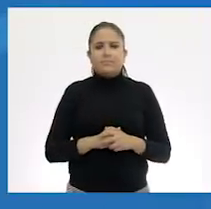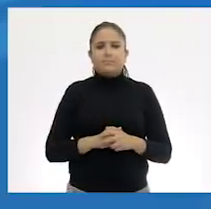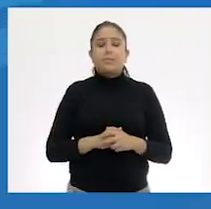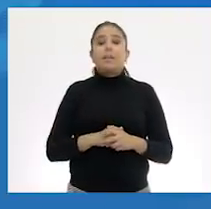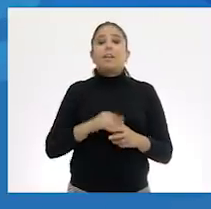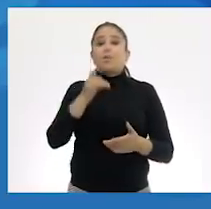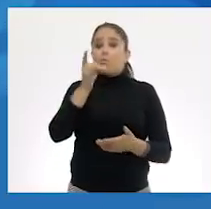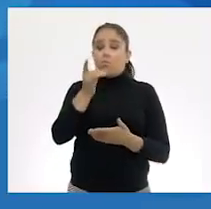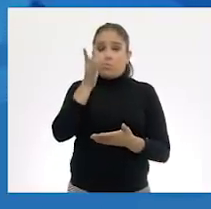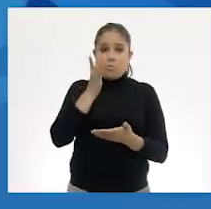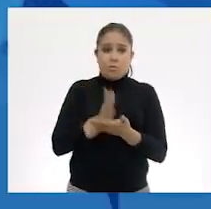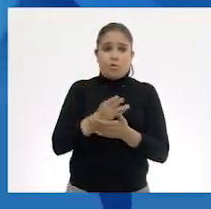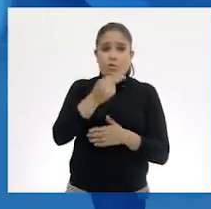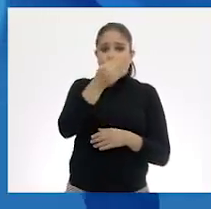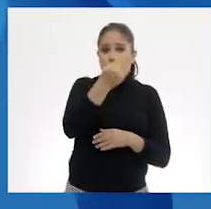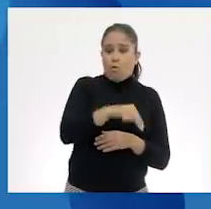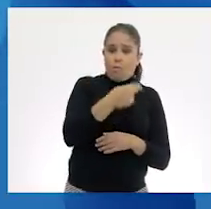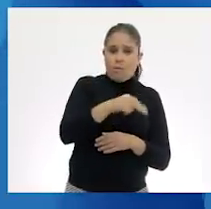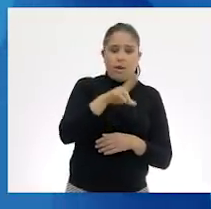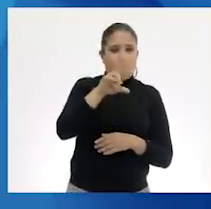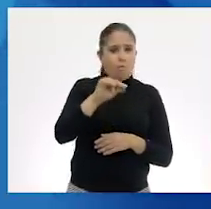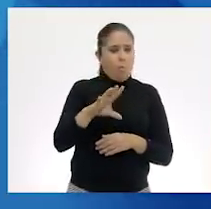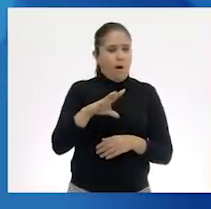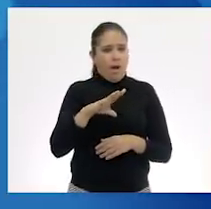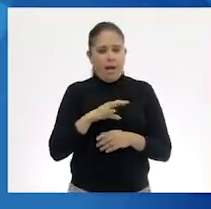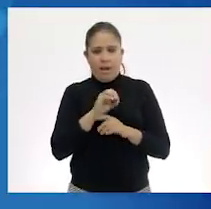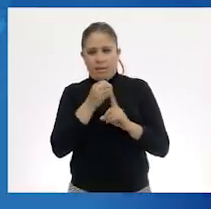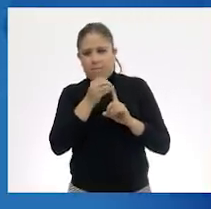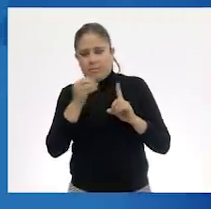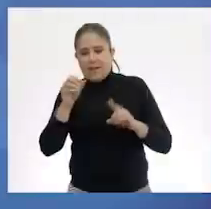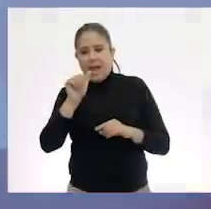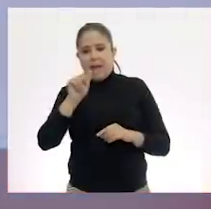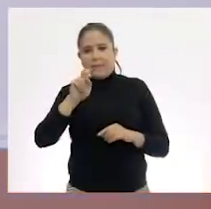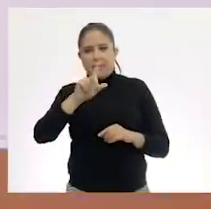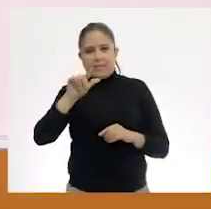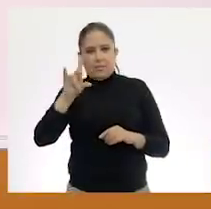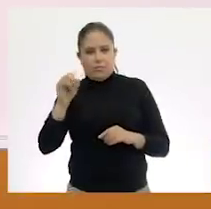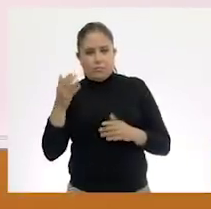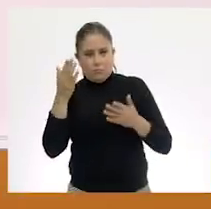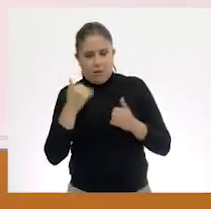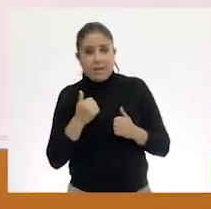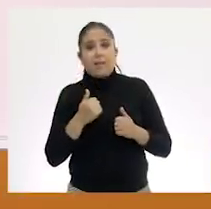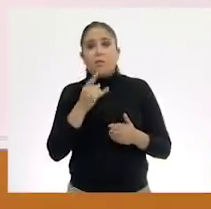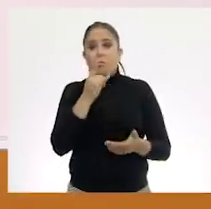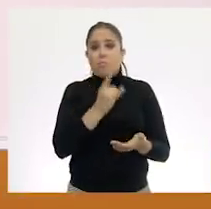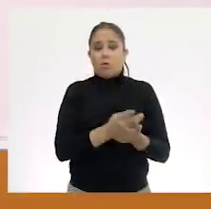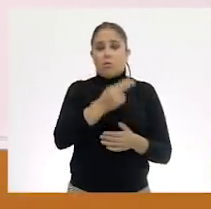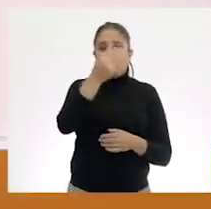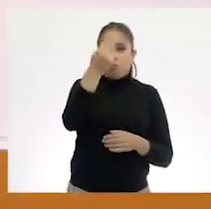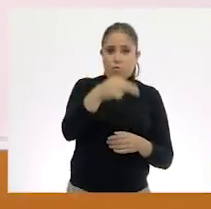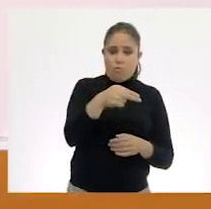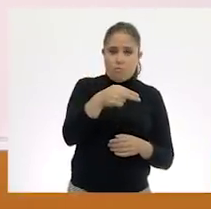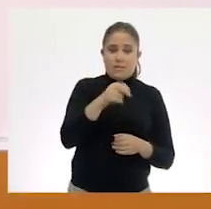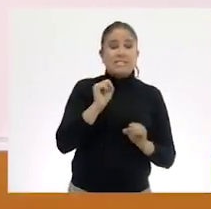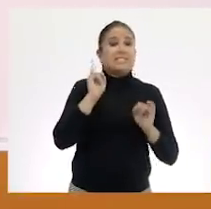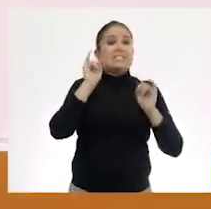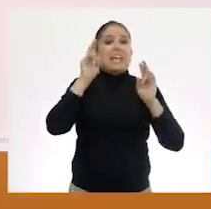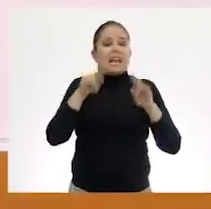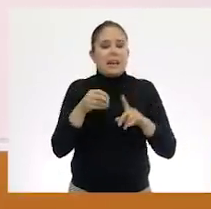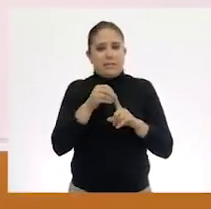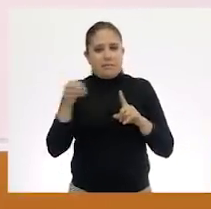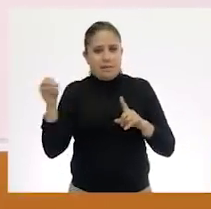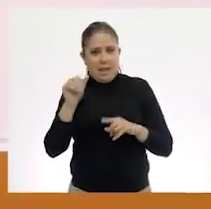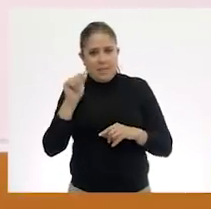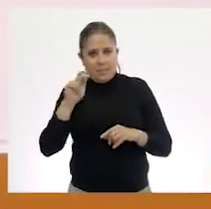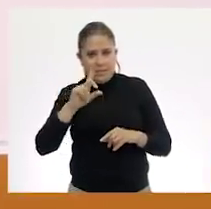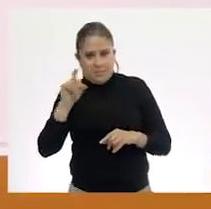Viene solamente el nombre, no tiene apellido. Muy bien, viene el nombre sin apellidos.